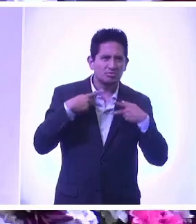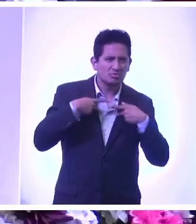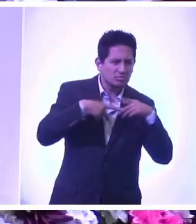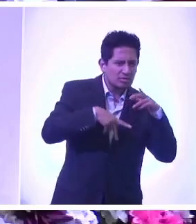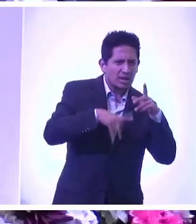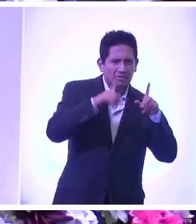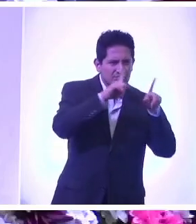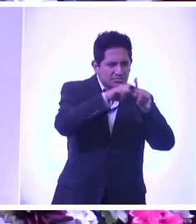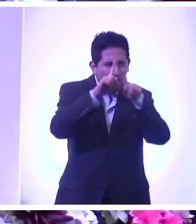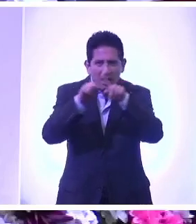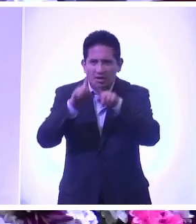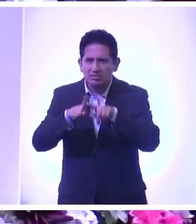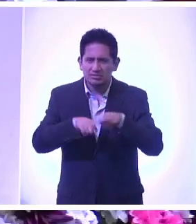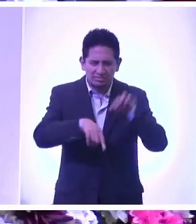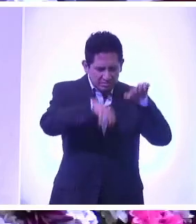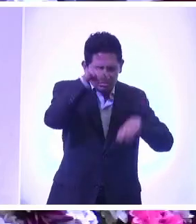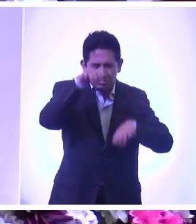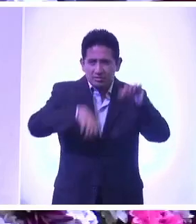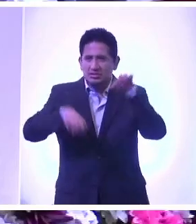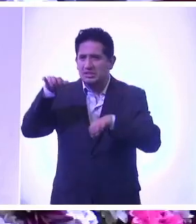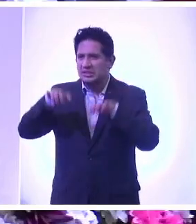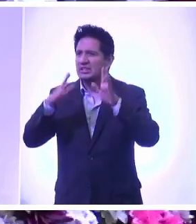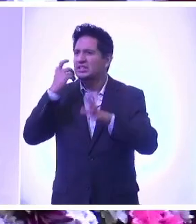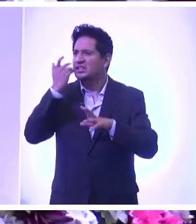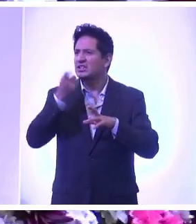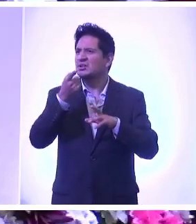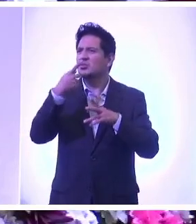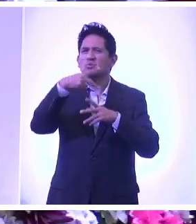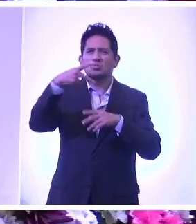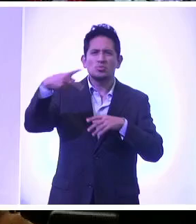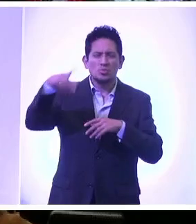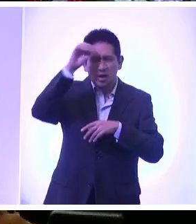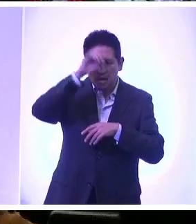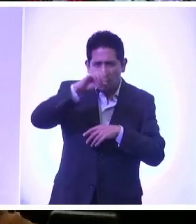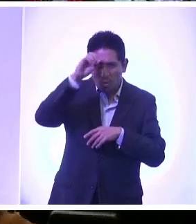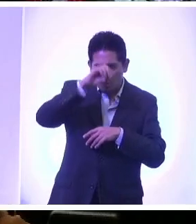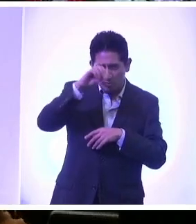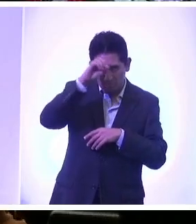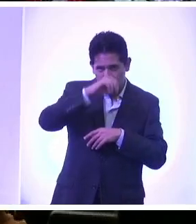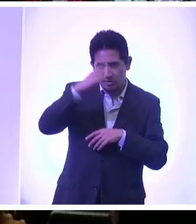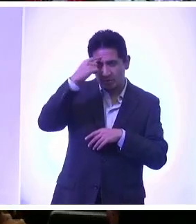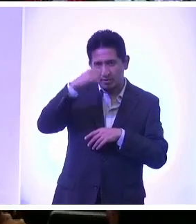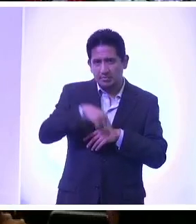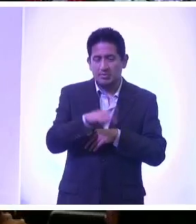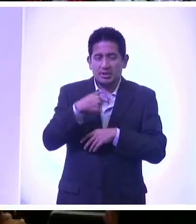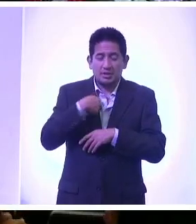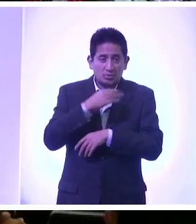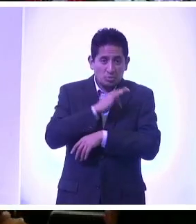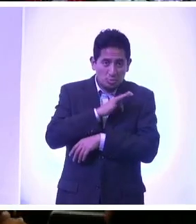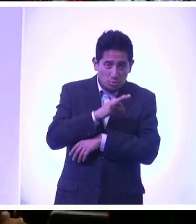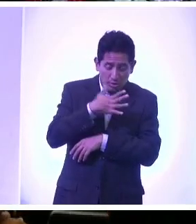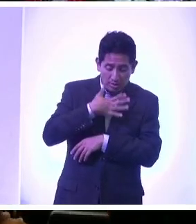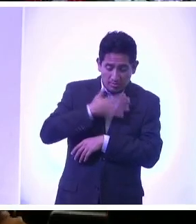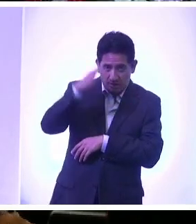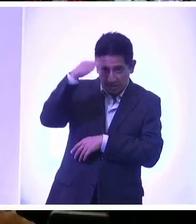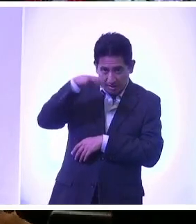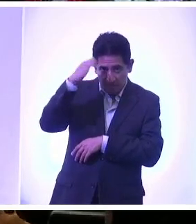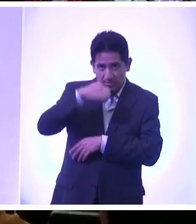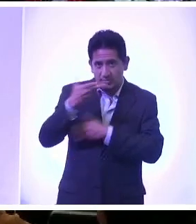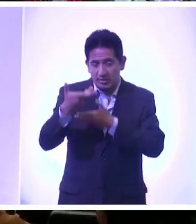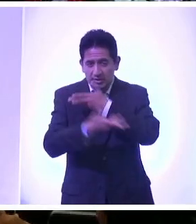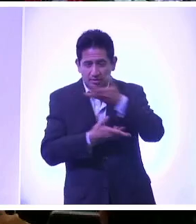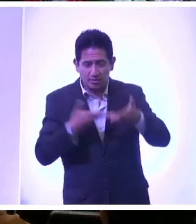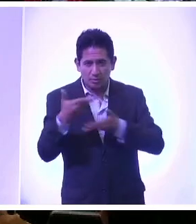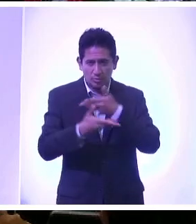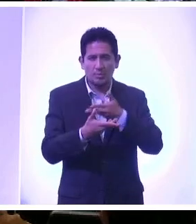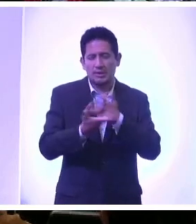micrófono en el sentido de también saber ustedes qué opinan Y qué les gustaría también que yo les platique en este sentido a mí me gusta mucho la